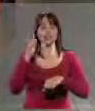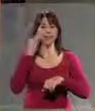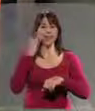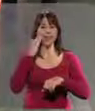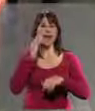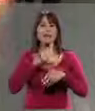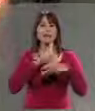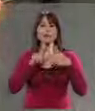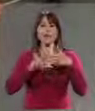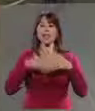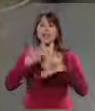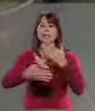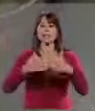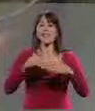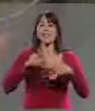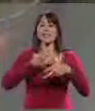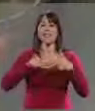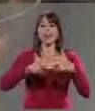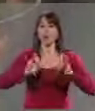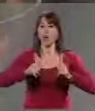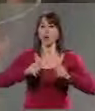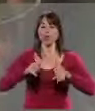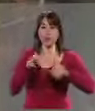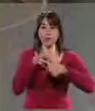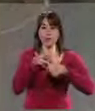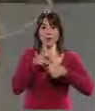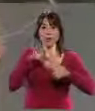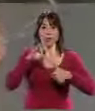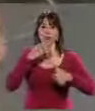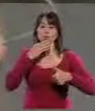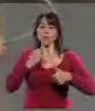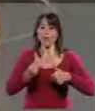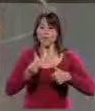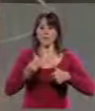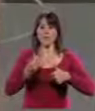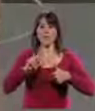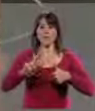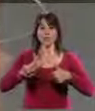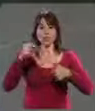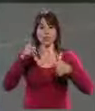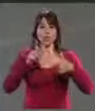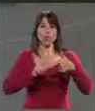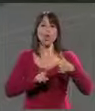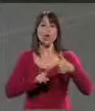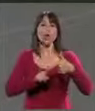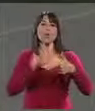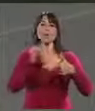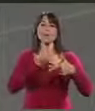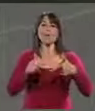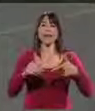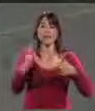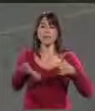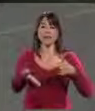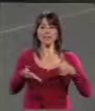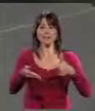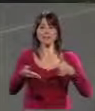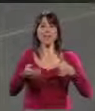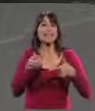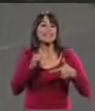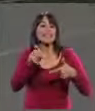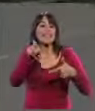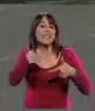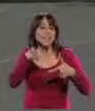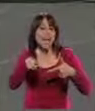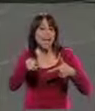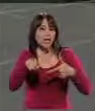nacional se definirá en una final de 3 partidos. El primer encuentro será el 8 de diciembre. El segundo se jugará una semana